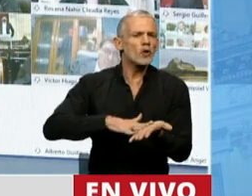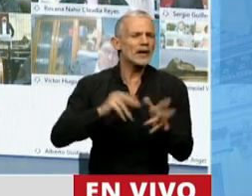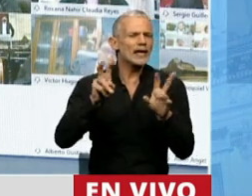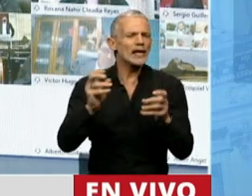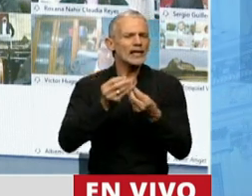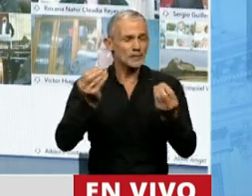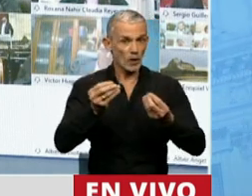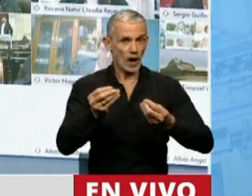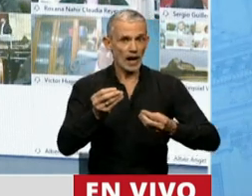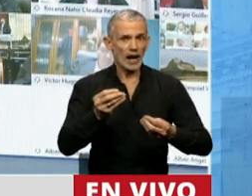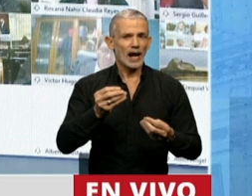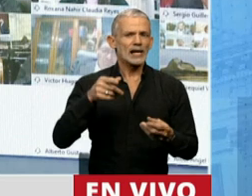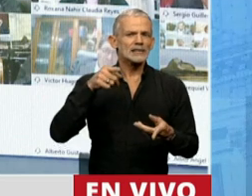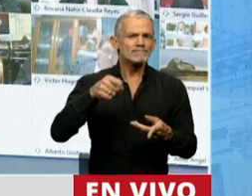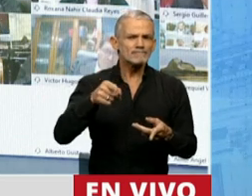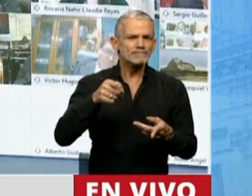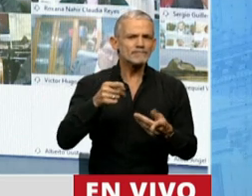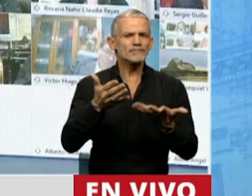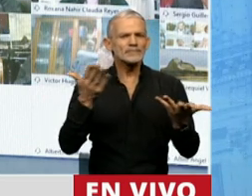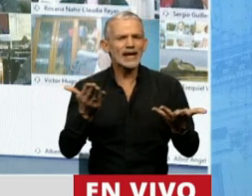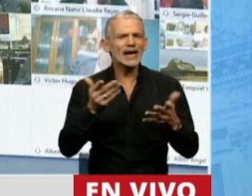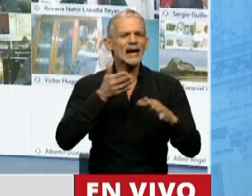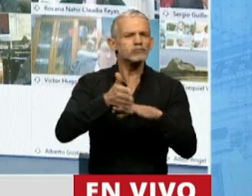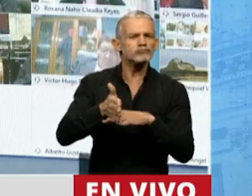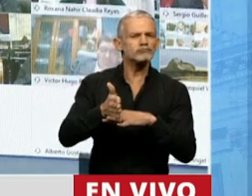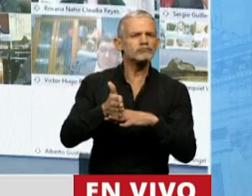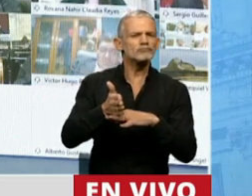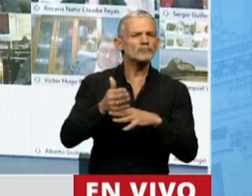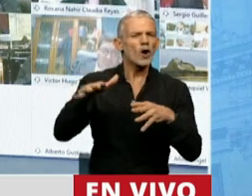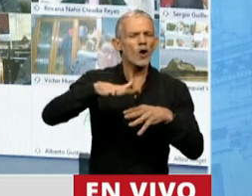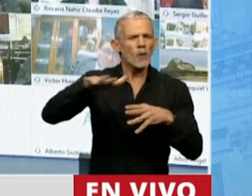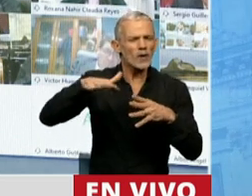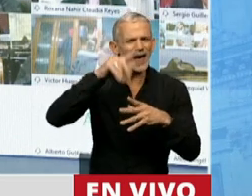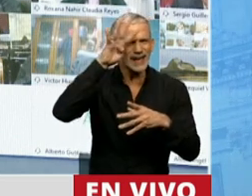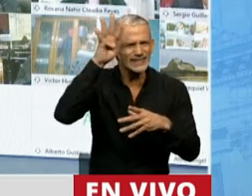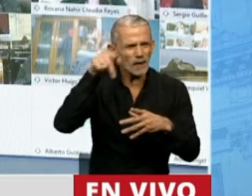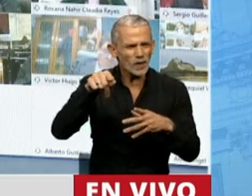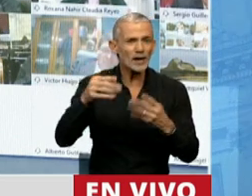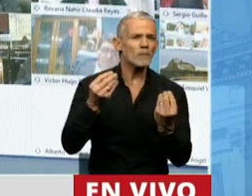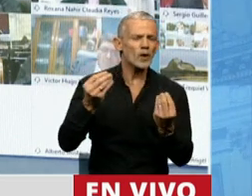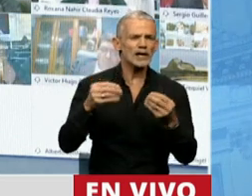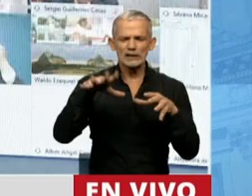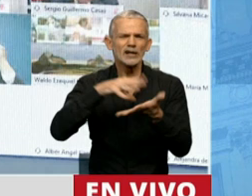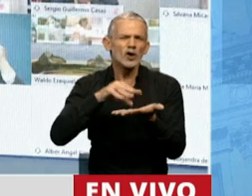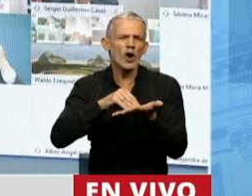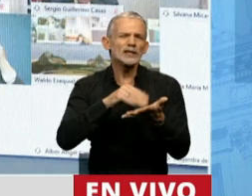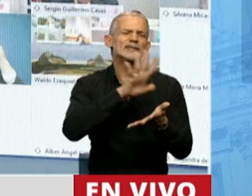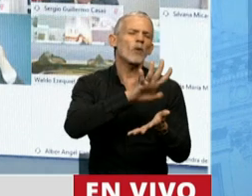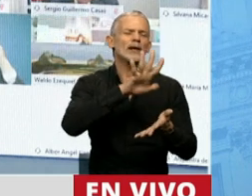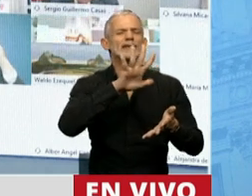que ver con un caso de la asociación de comunidades aborígenes la cajon por una disputa de los lotes